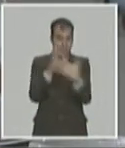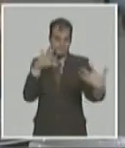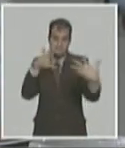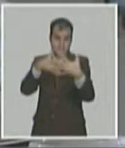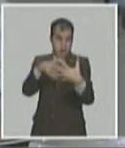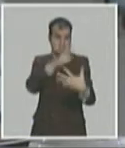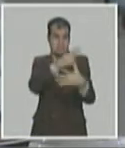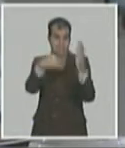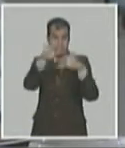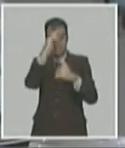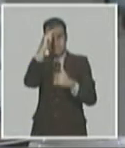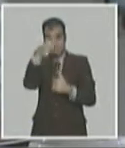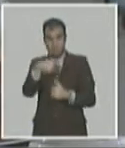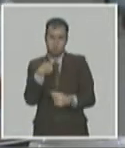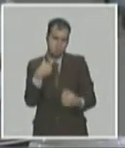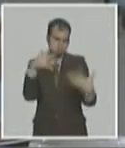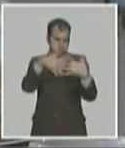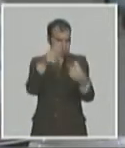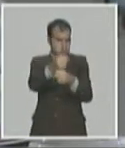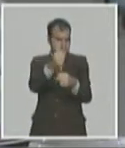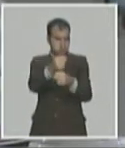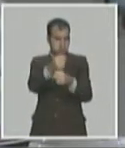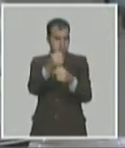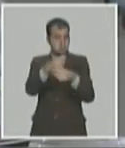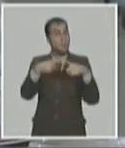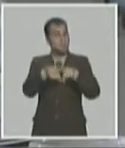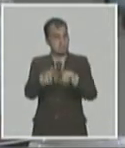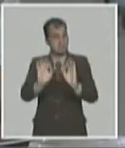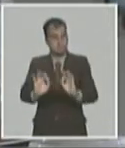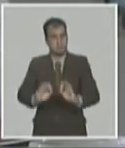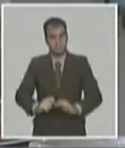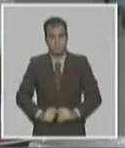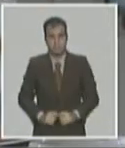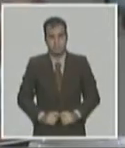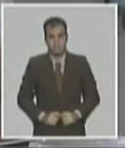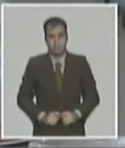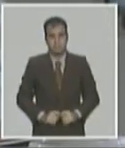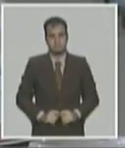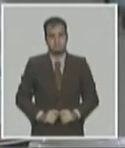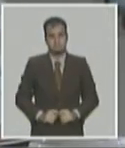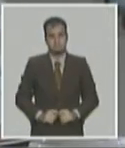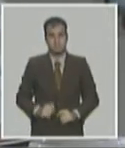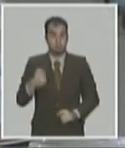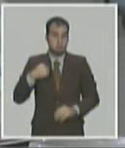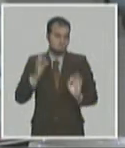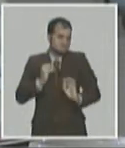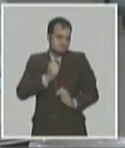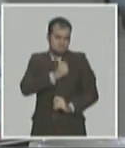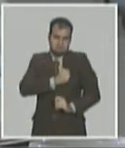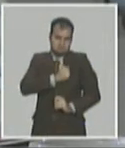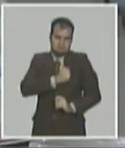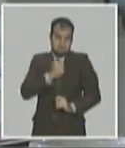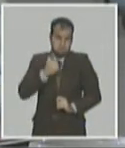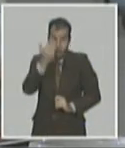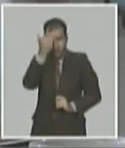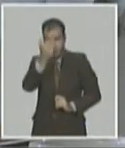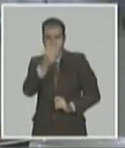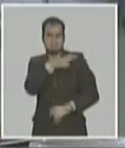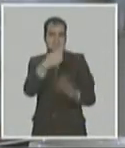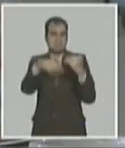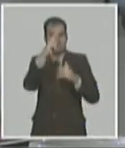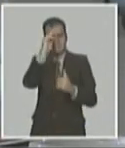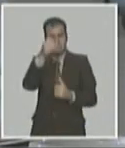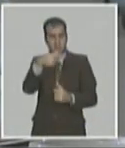y con todo el sector, al cual uno también le profesa todo un cariño y una admiración a ese